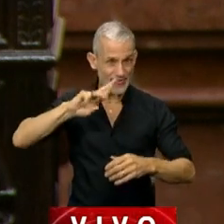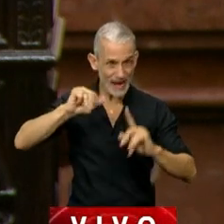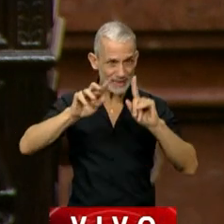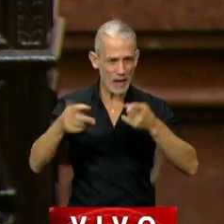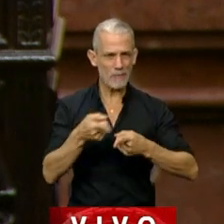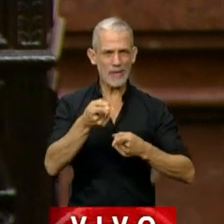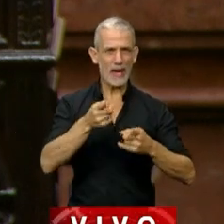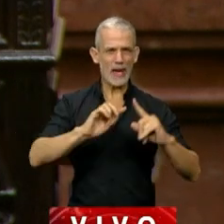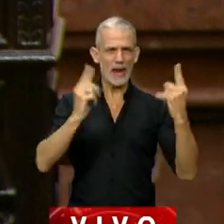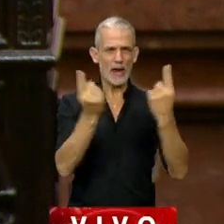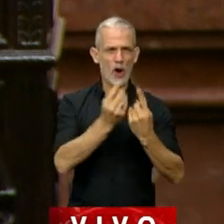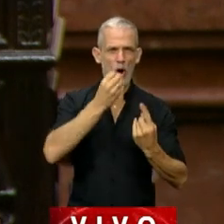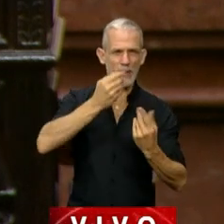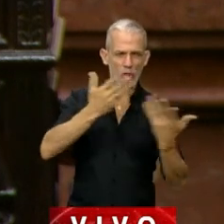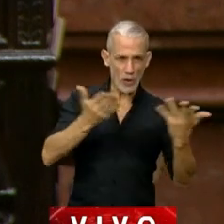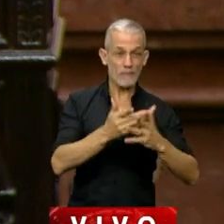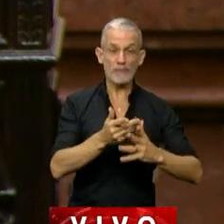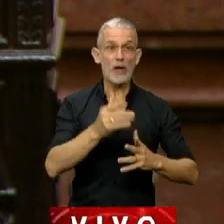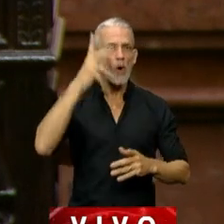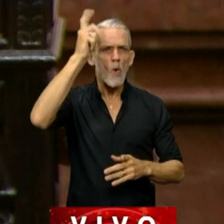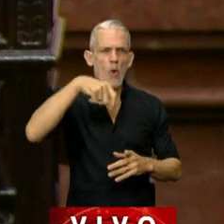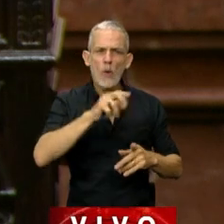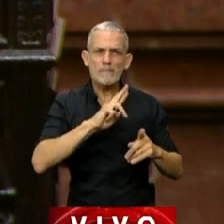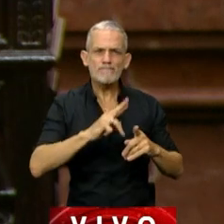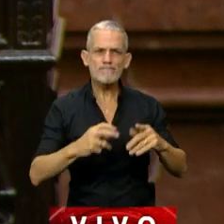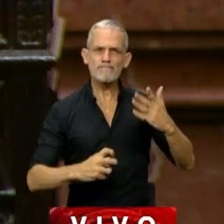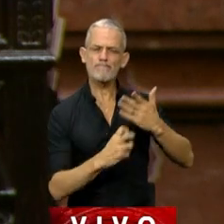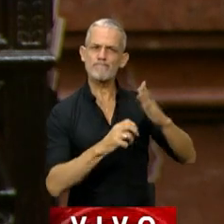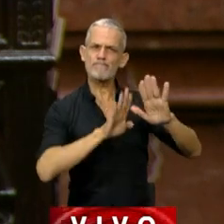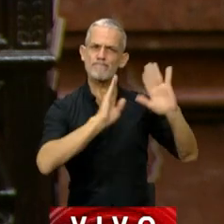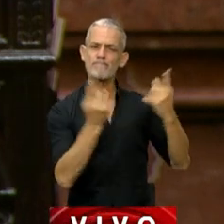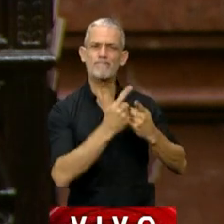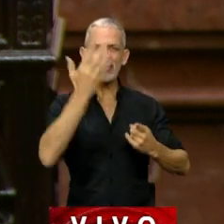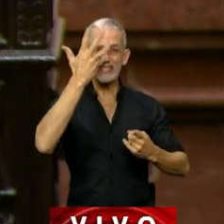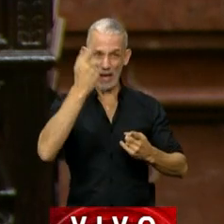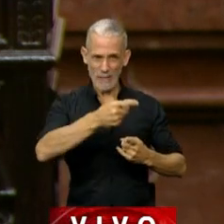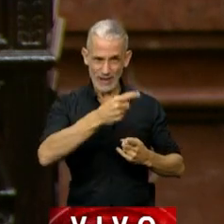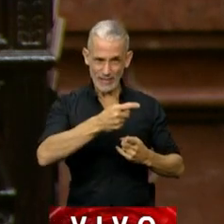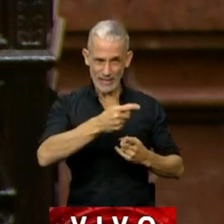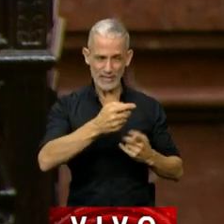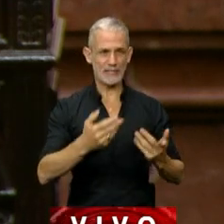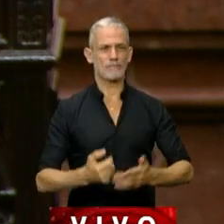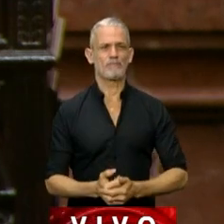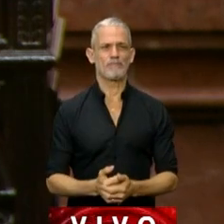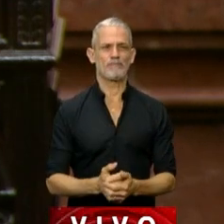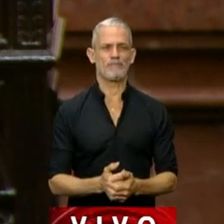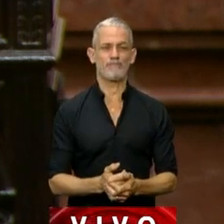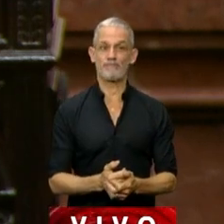Aires. La jueza Bence está a cargo del Juzgado Federal número 2 de San Martín.